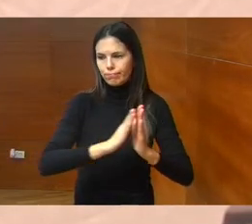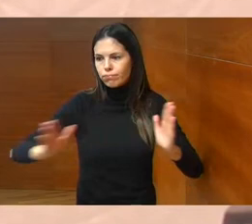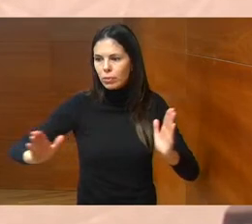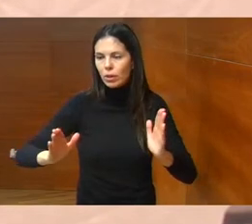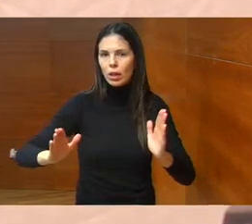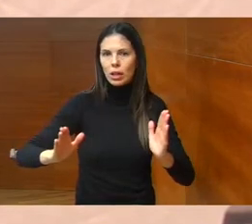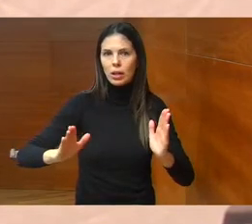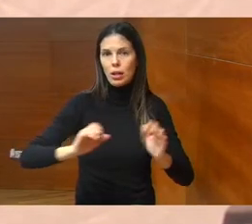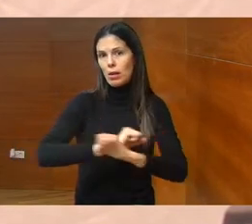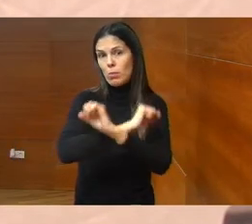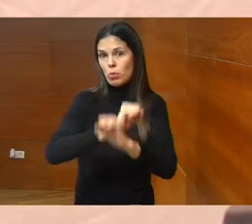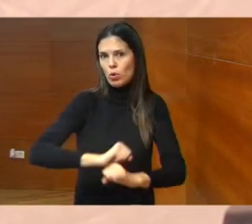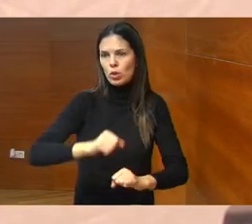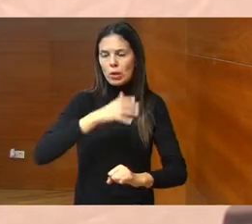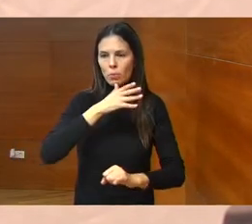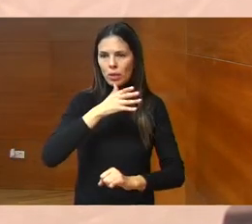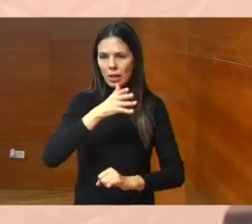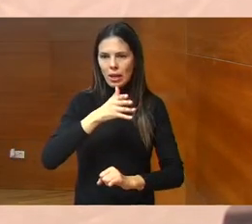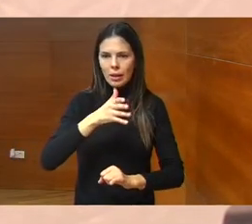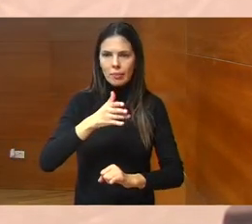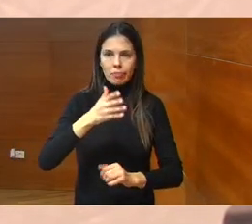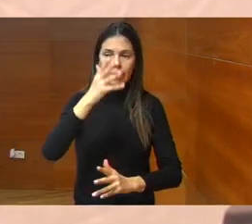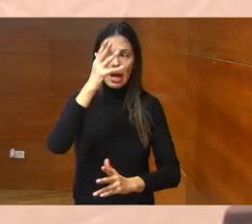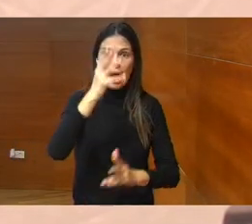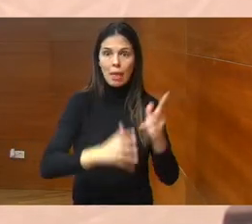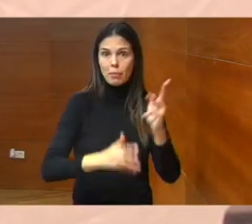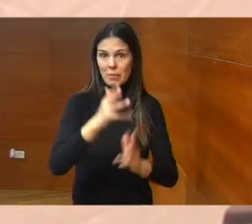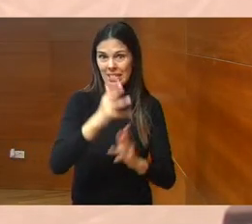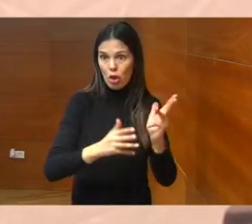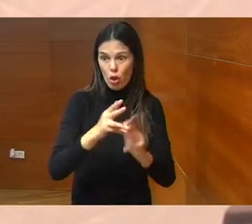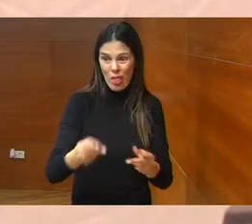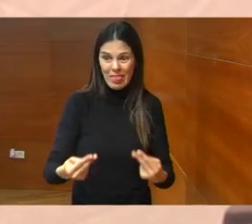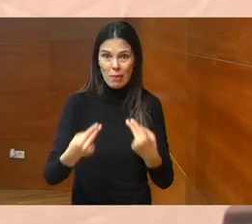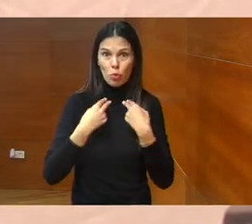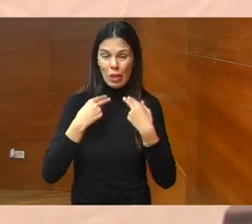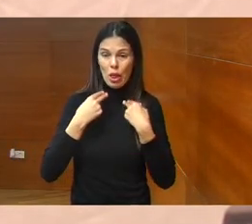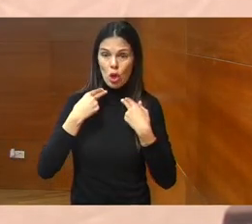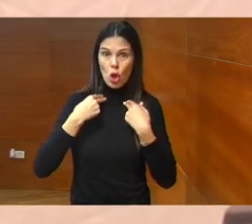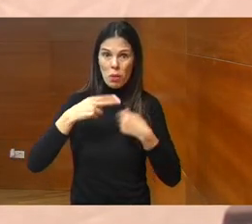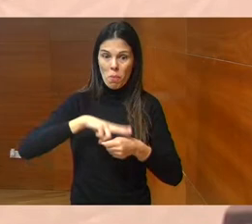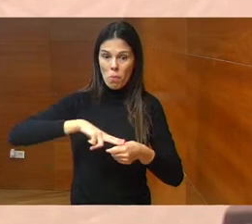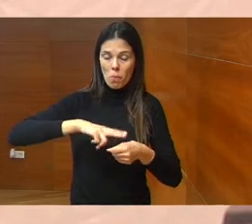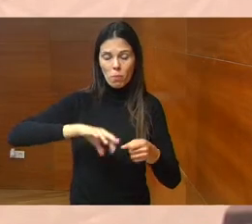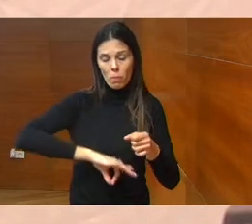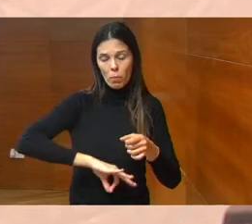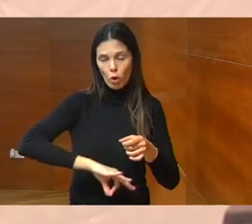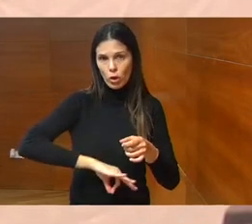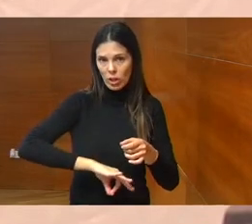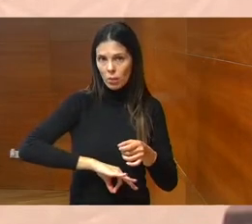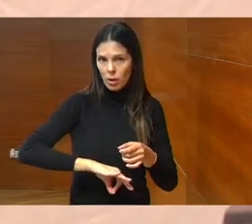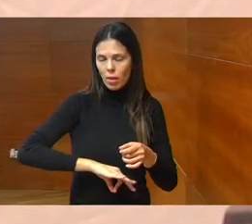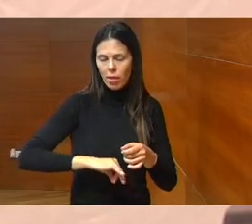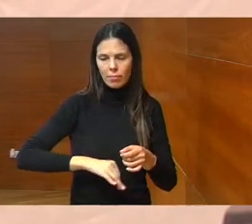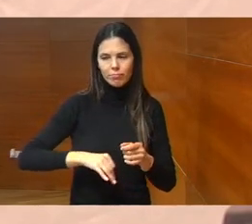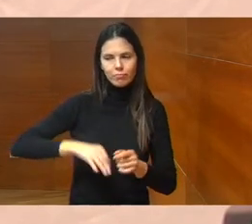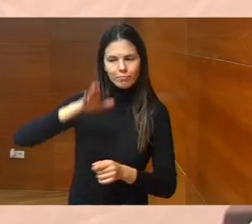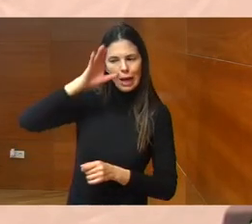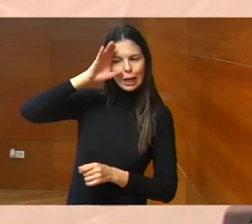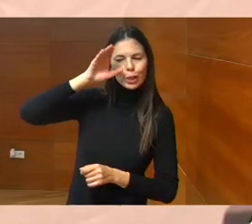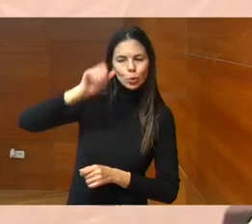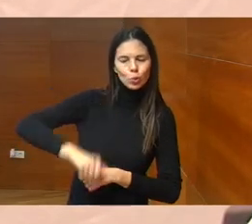comprensión de una administración como a diputación de pontevedra que sabe escoitar